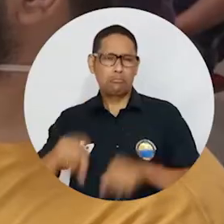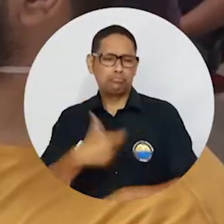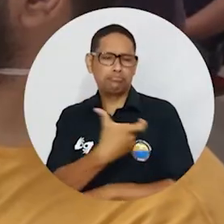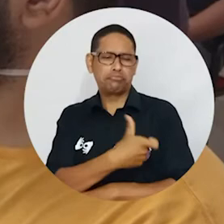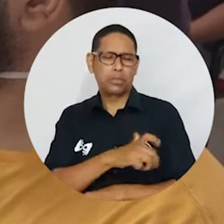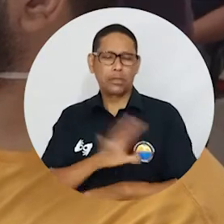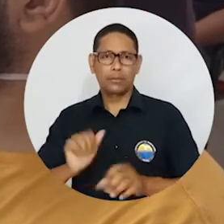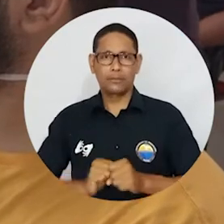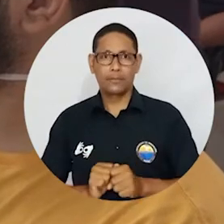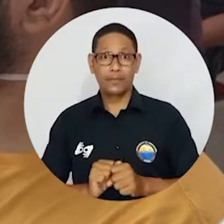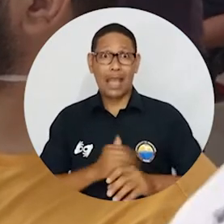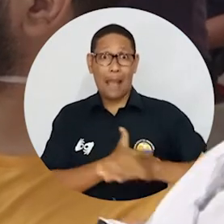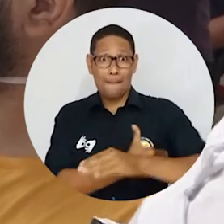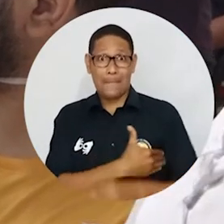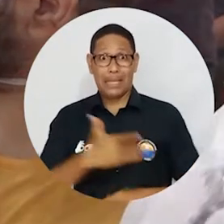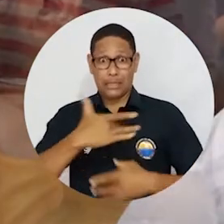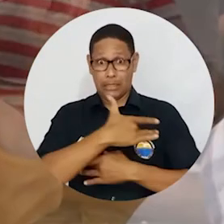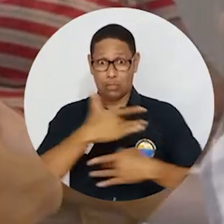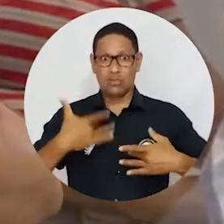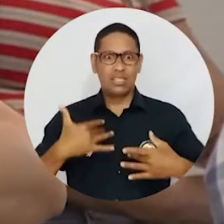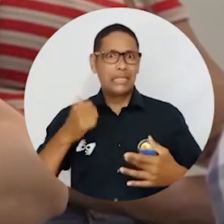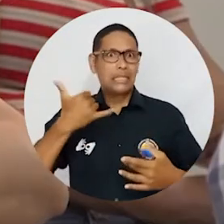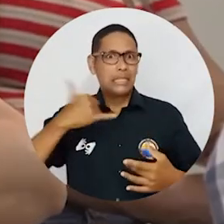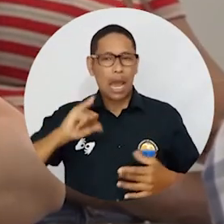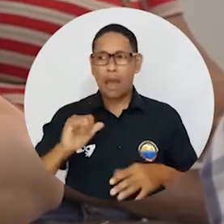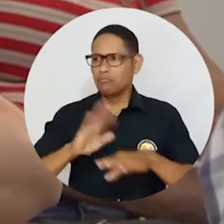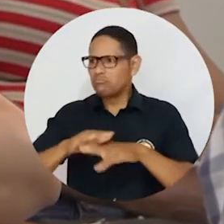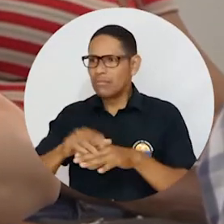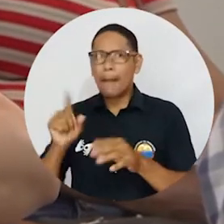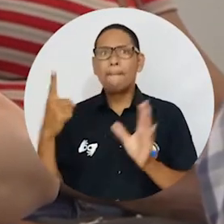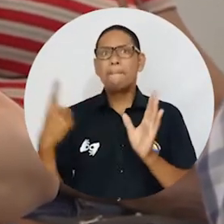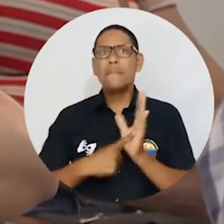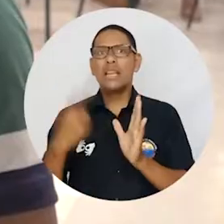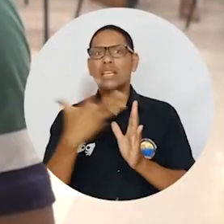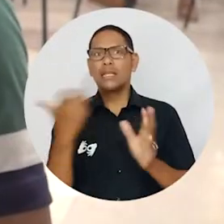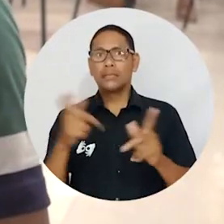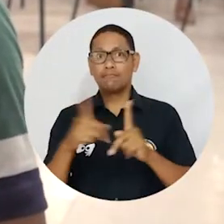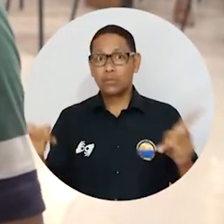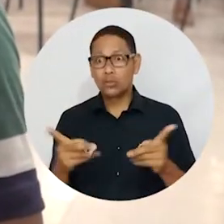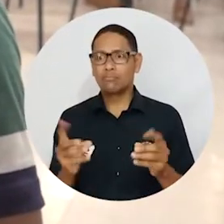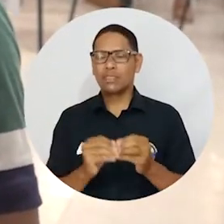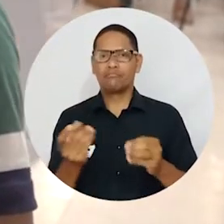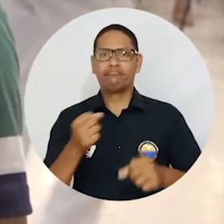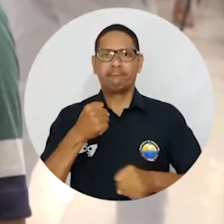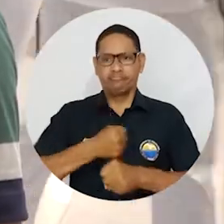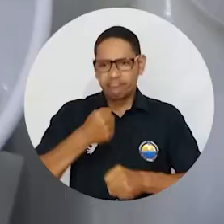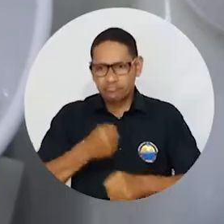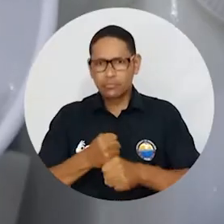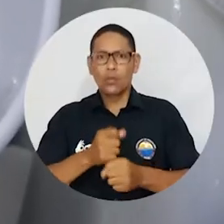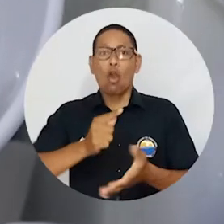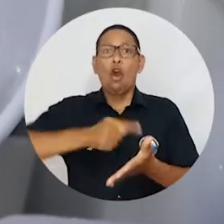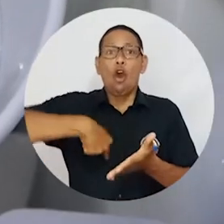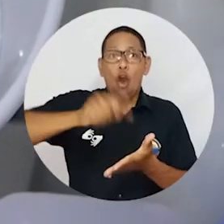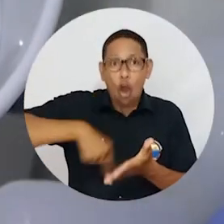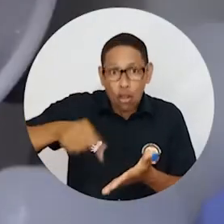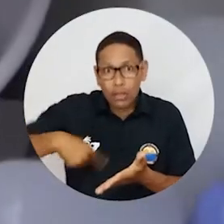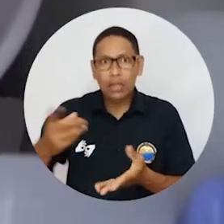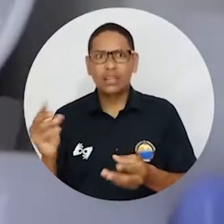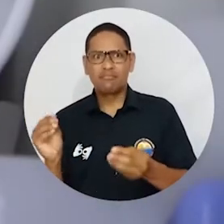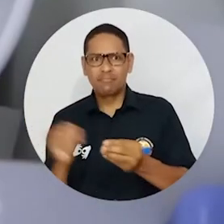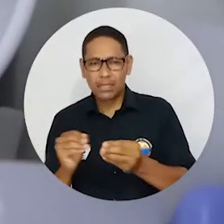Salud reportó la priorización para la etapa 3 de 1.500 personas entre funcionarios administrativos y contratistas.